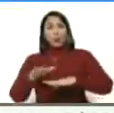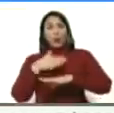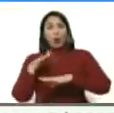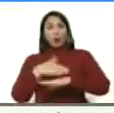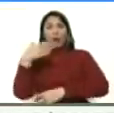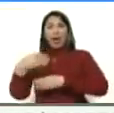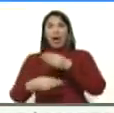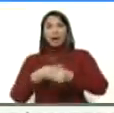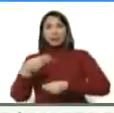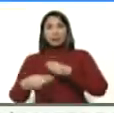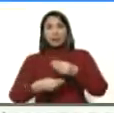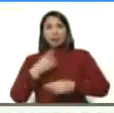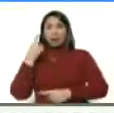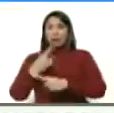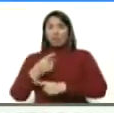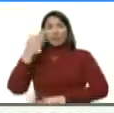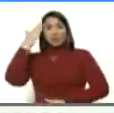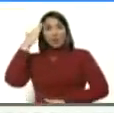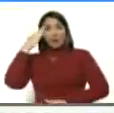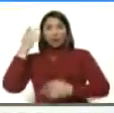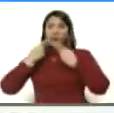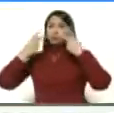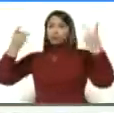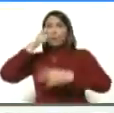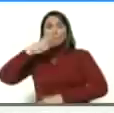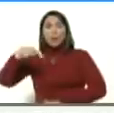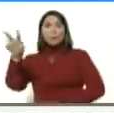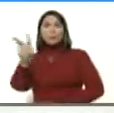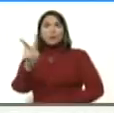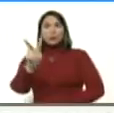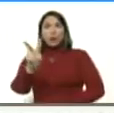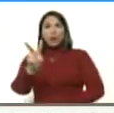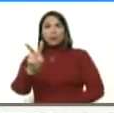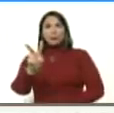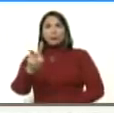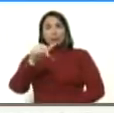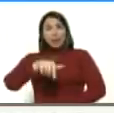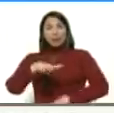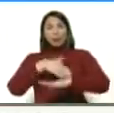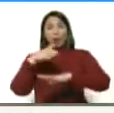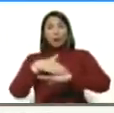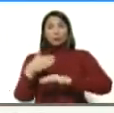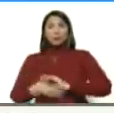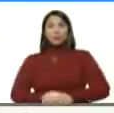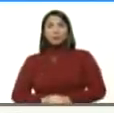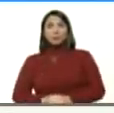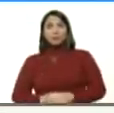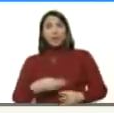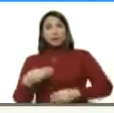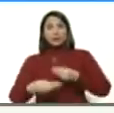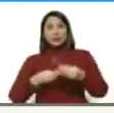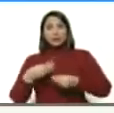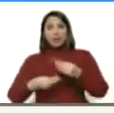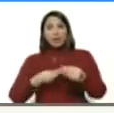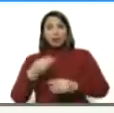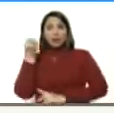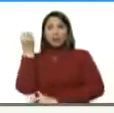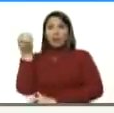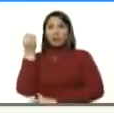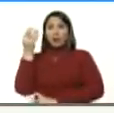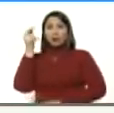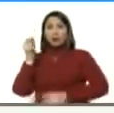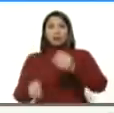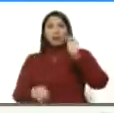realizando, debe saberlo así, todo el pueblo de Venezuela, este jueves se estará realizando una audiencia en los